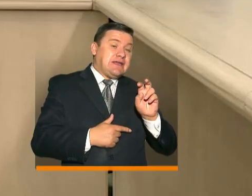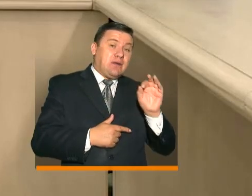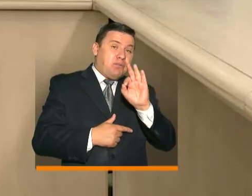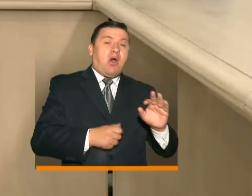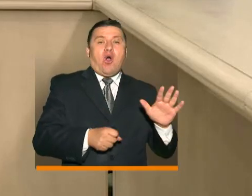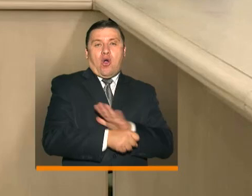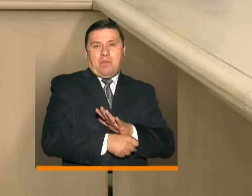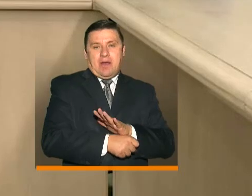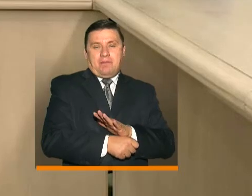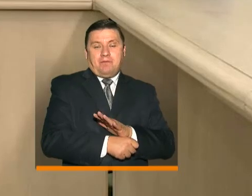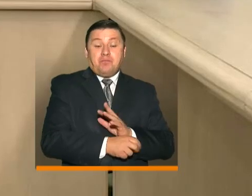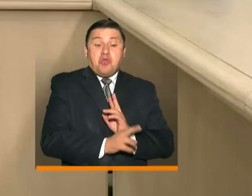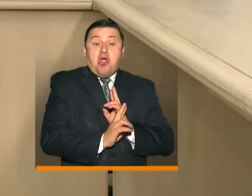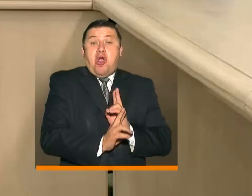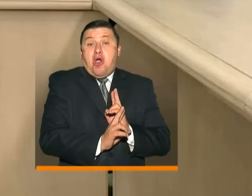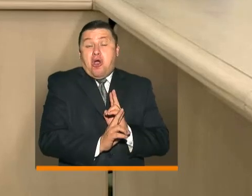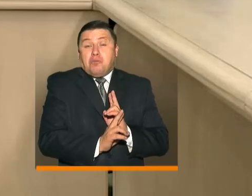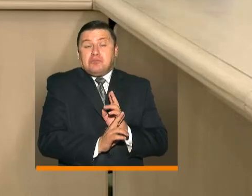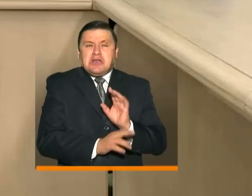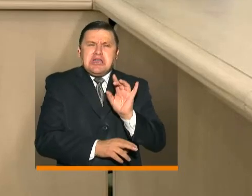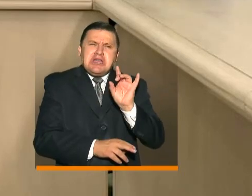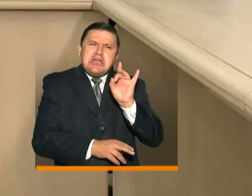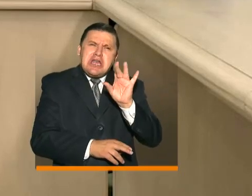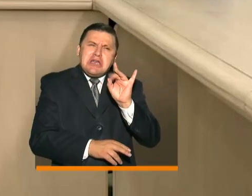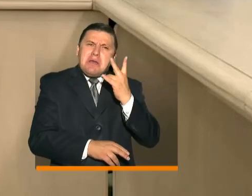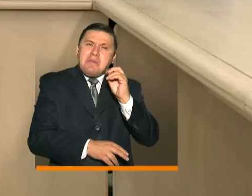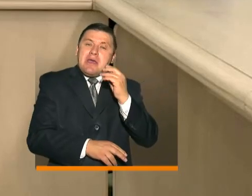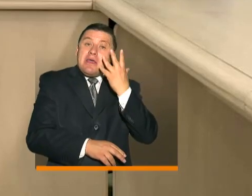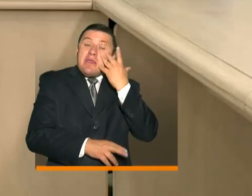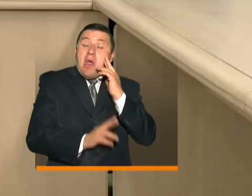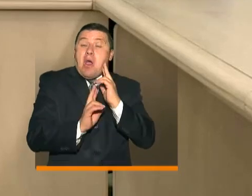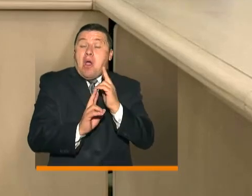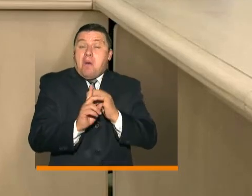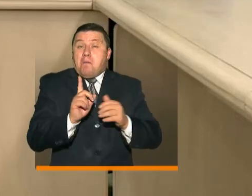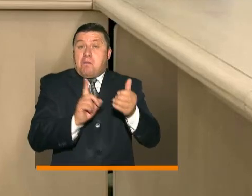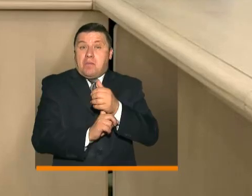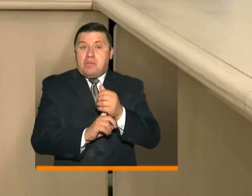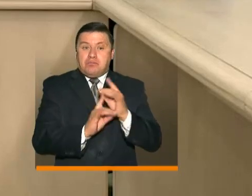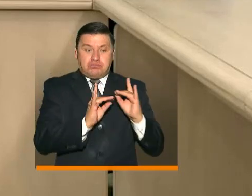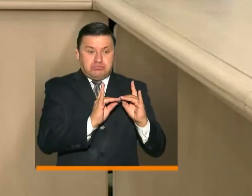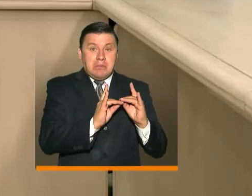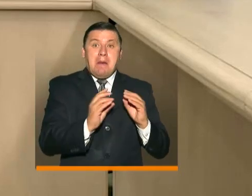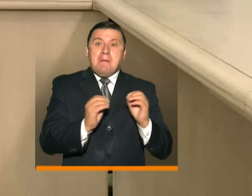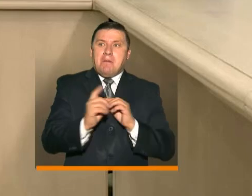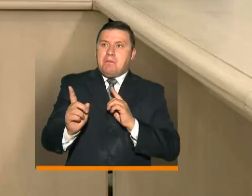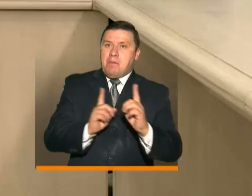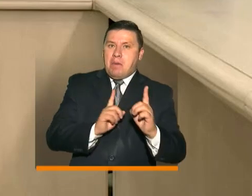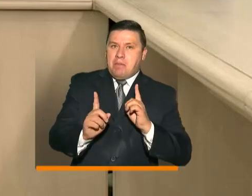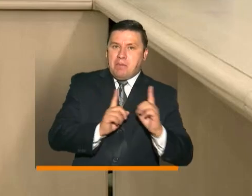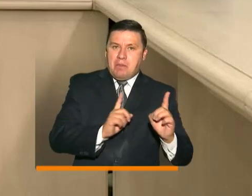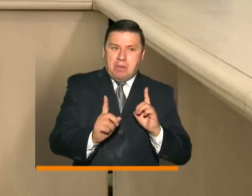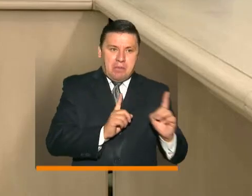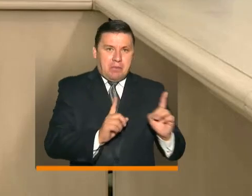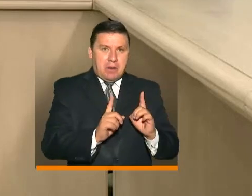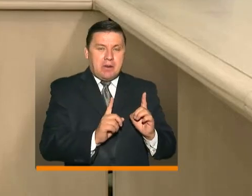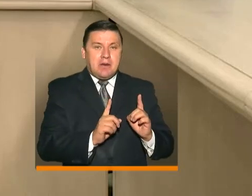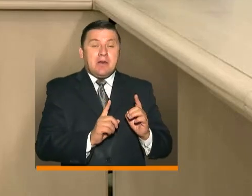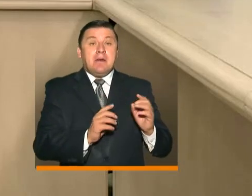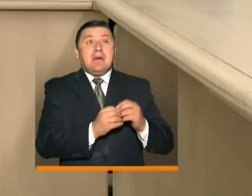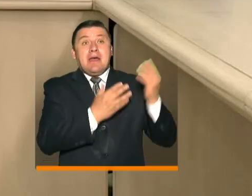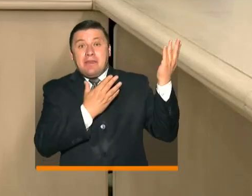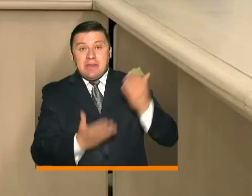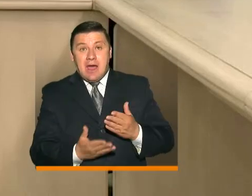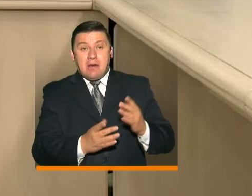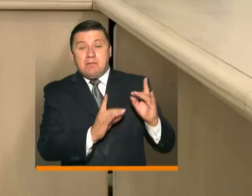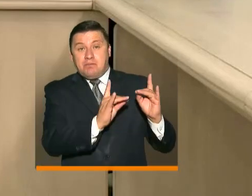y aspiramos en 15, 20 días estar recibiendo las que